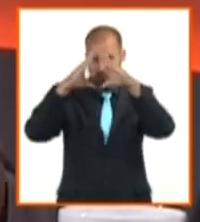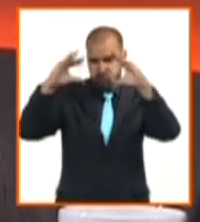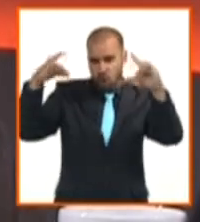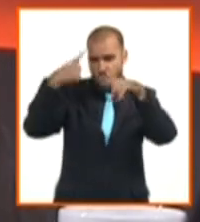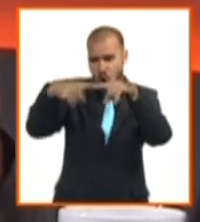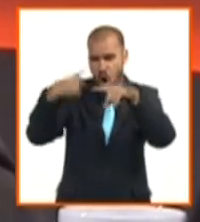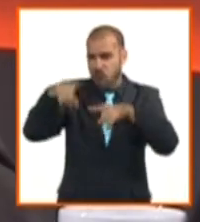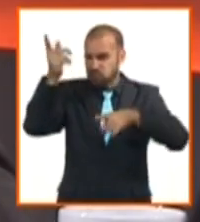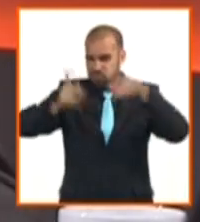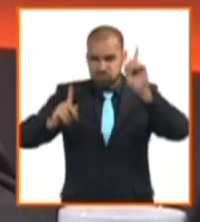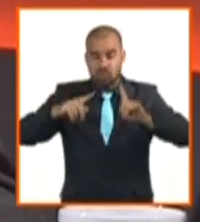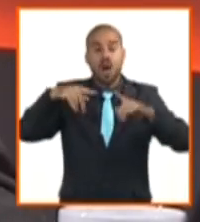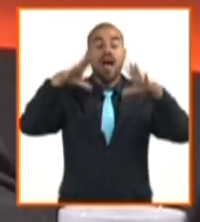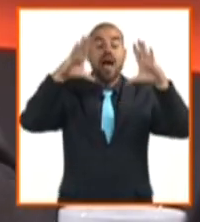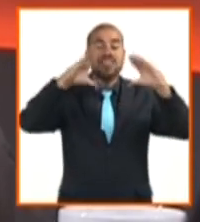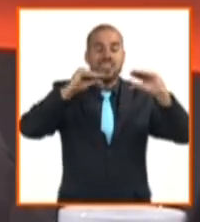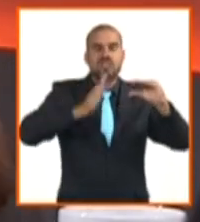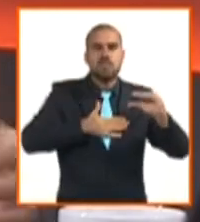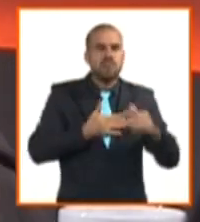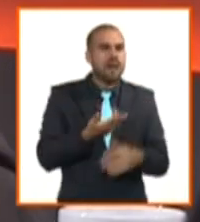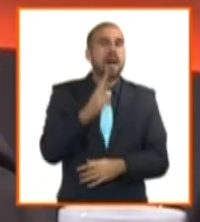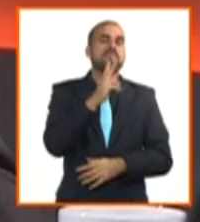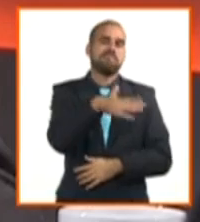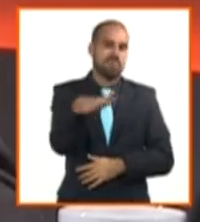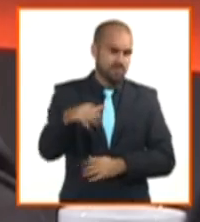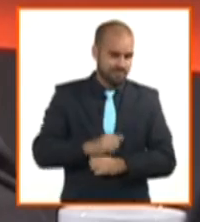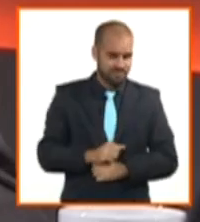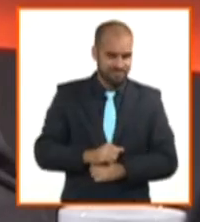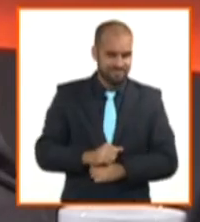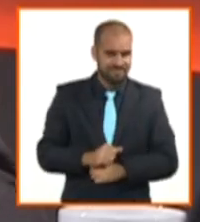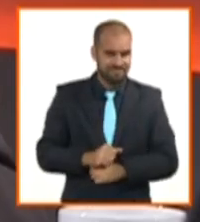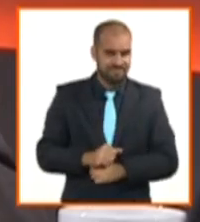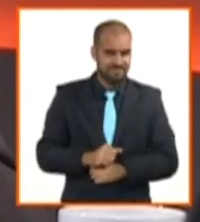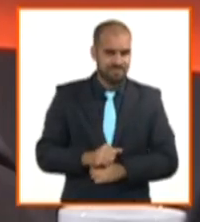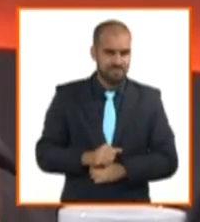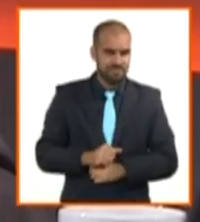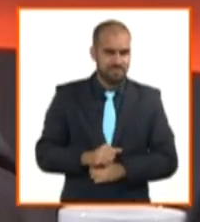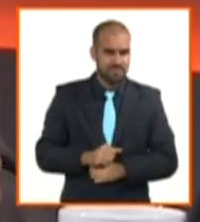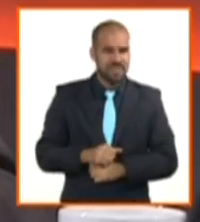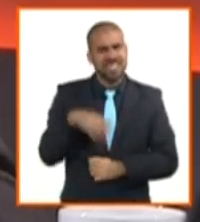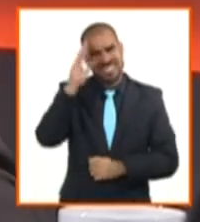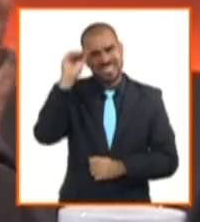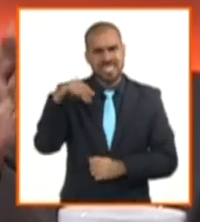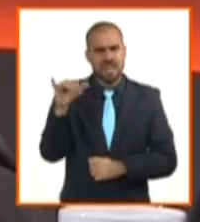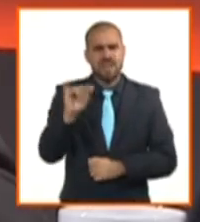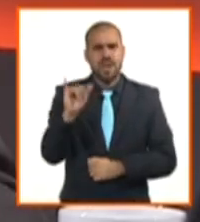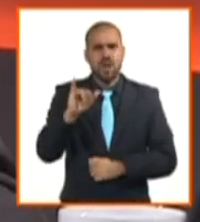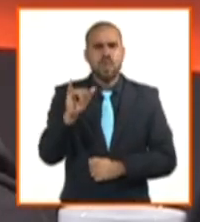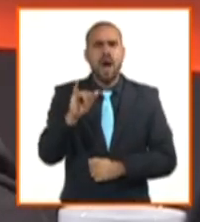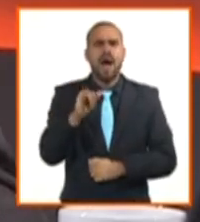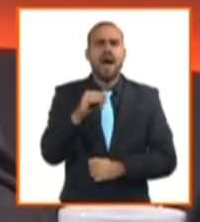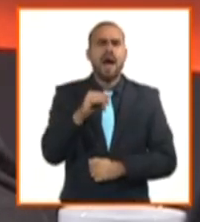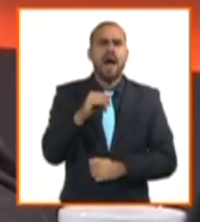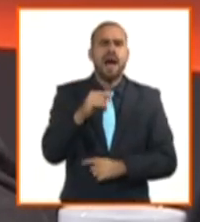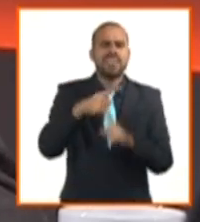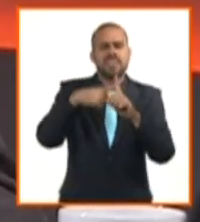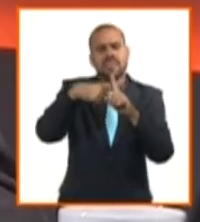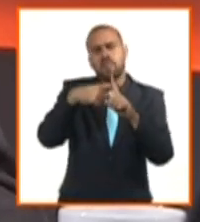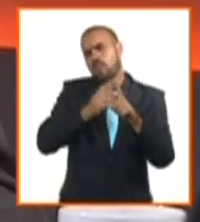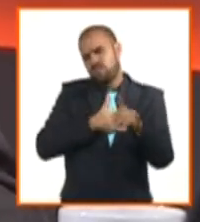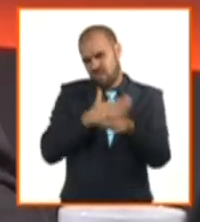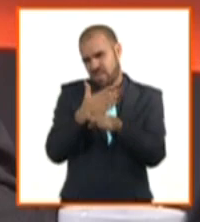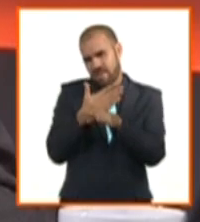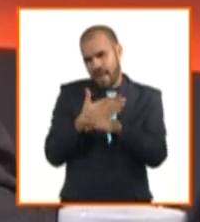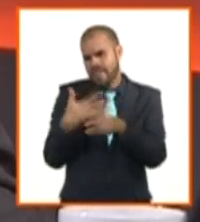eléctricas de noche en el mar simplemente un problema de diferencia es calórica entre el mar y la tierra el 7 de nuevo para explicar ahora pero es así